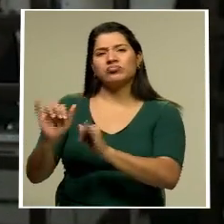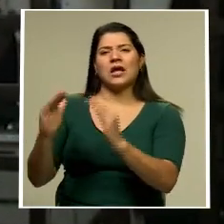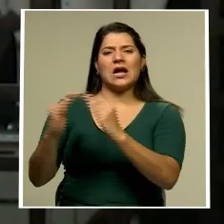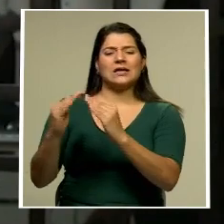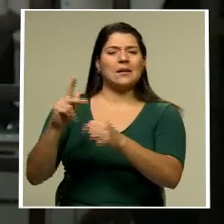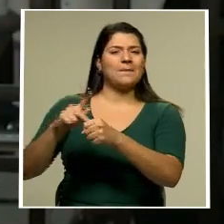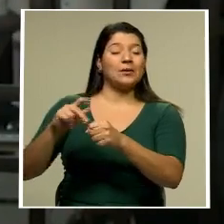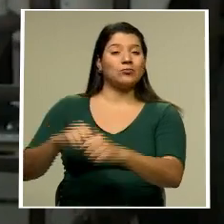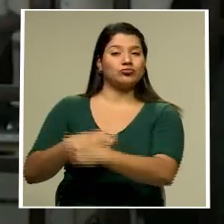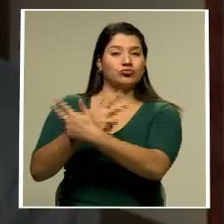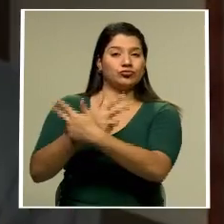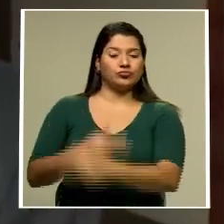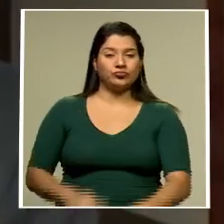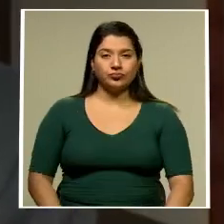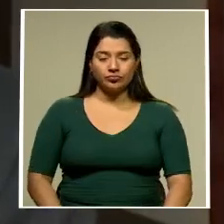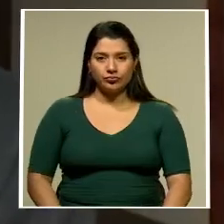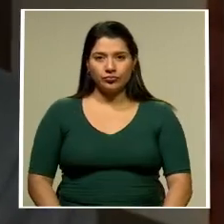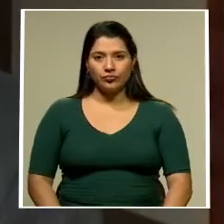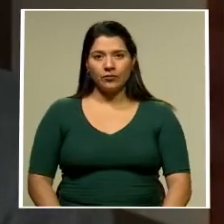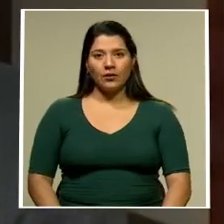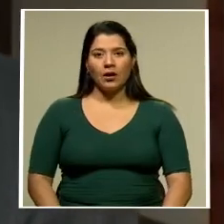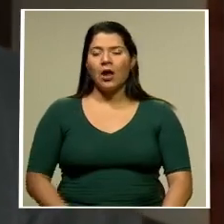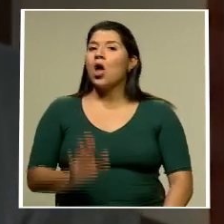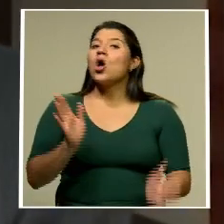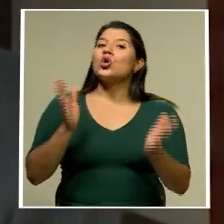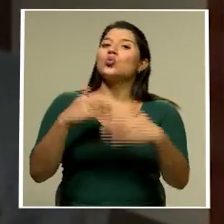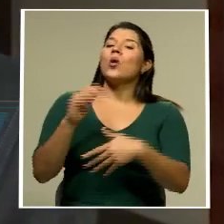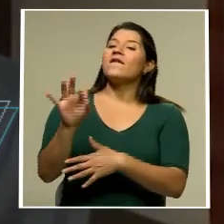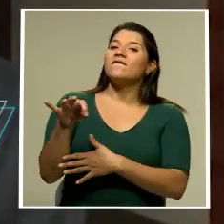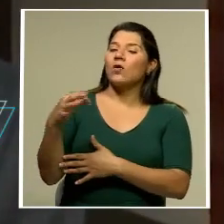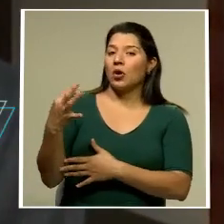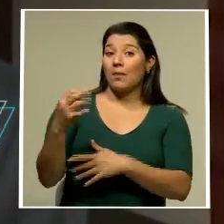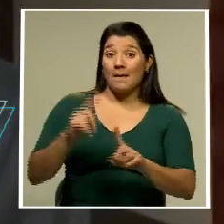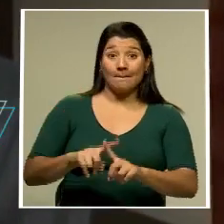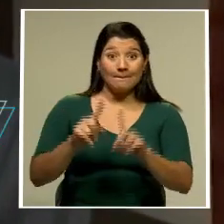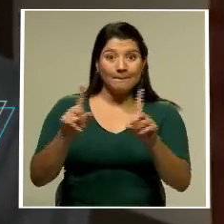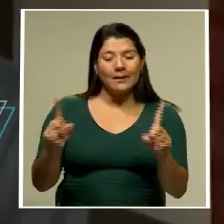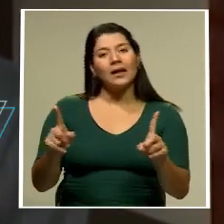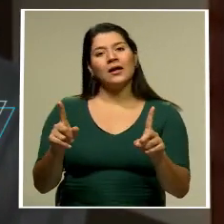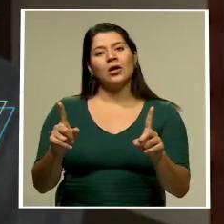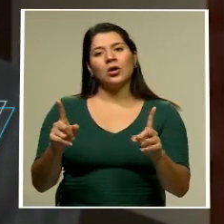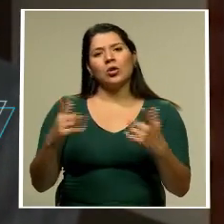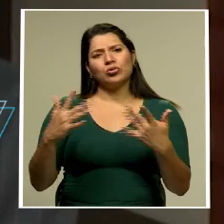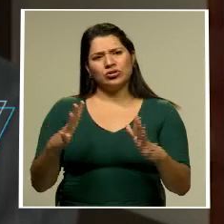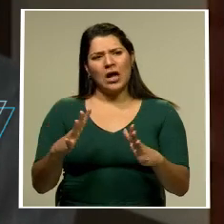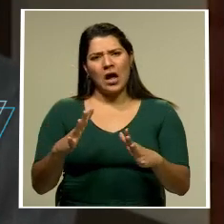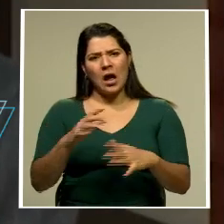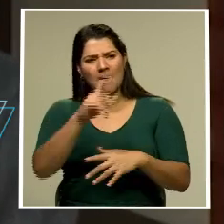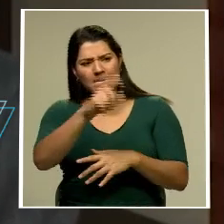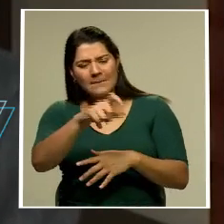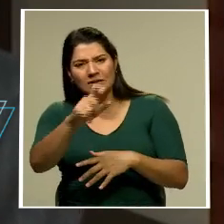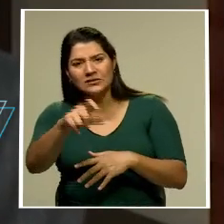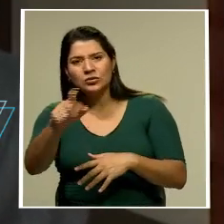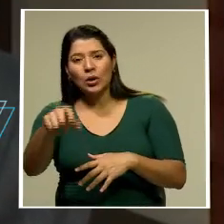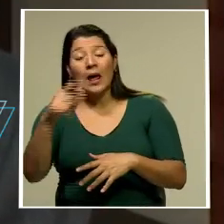medio de Microsoft Teams. Eso no hay una forma. Lo que pasa es que en este caso ha habido voluntad de los imputados, por lo